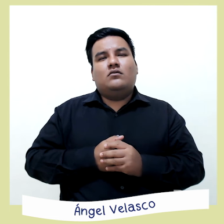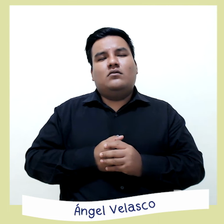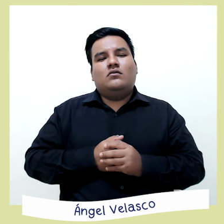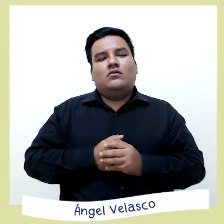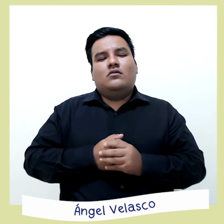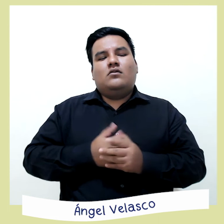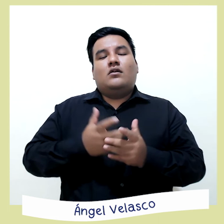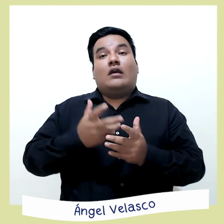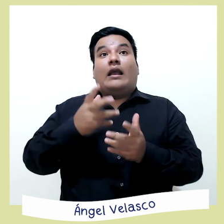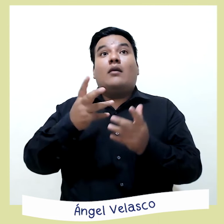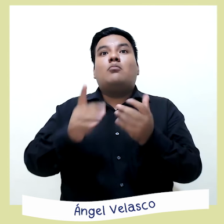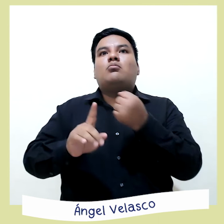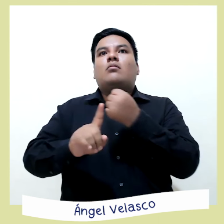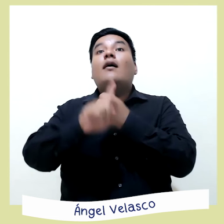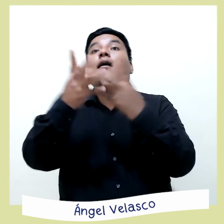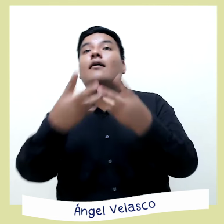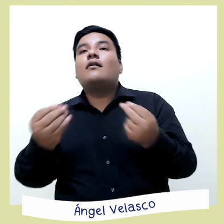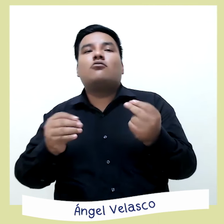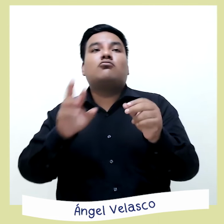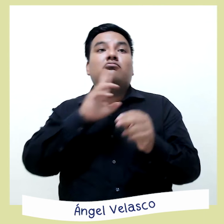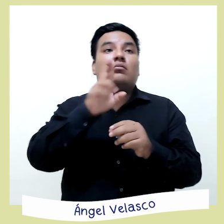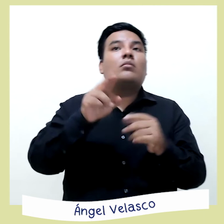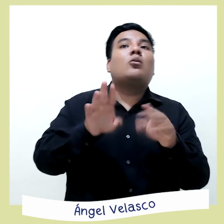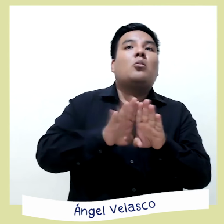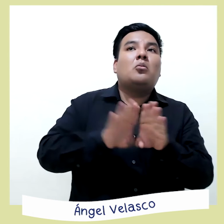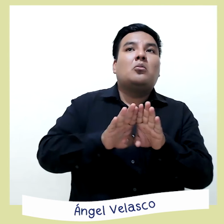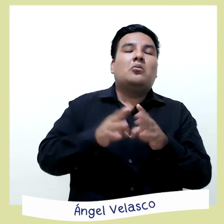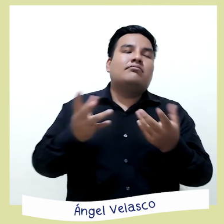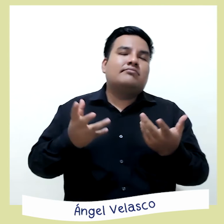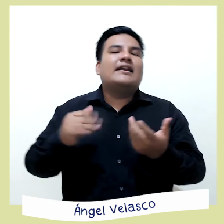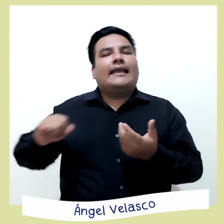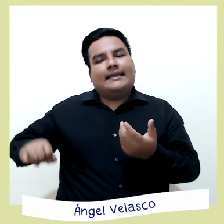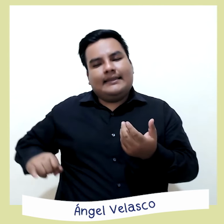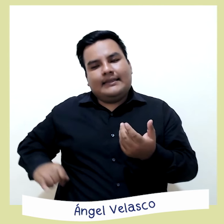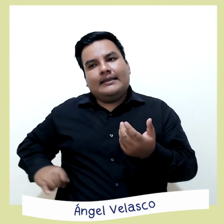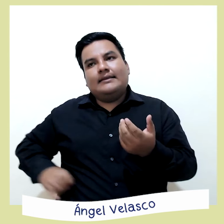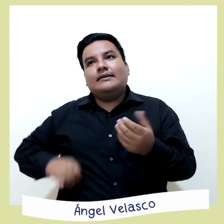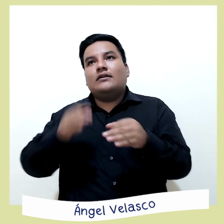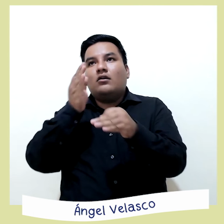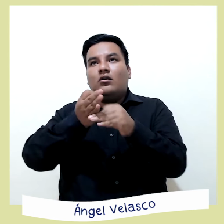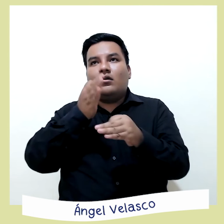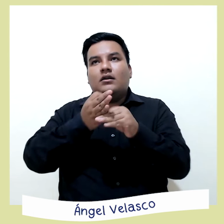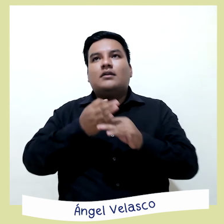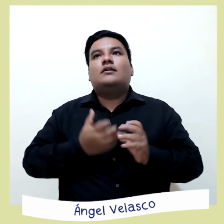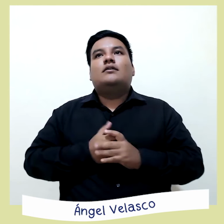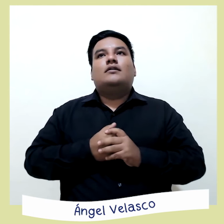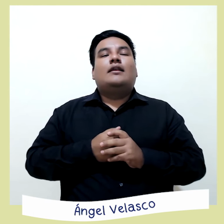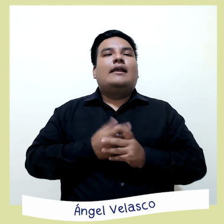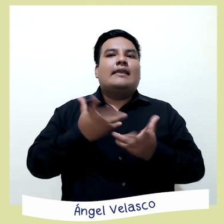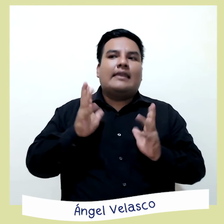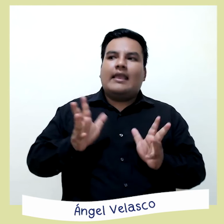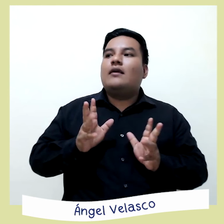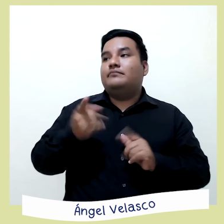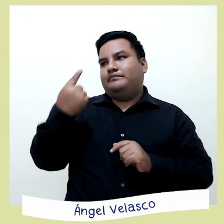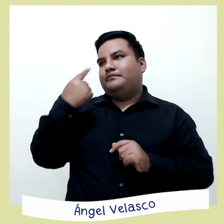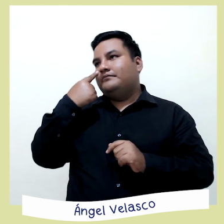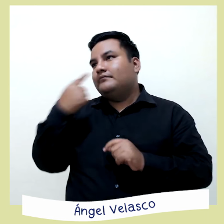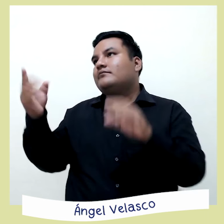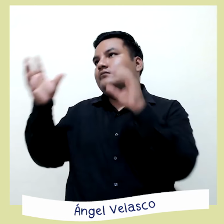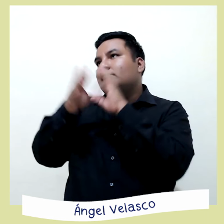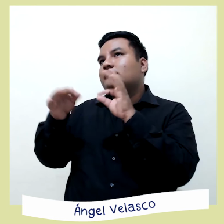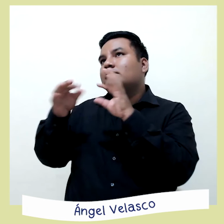solventar, pero es parte de lo que tenemos que abordar. Y en lo que toca las propuestas de solución, pues